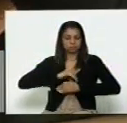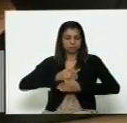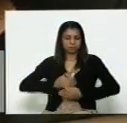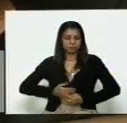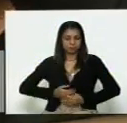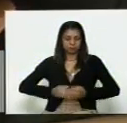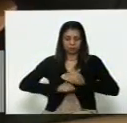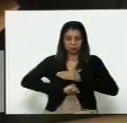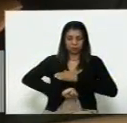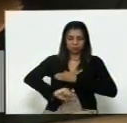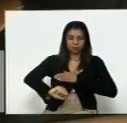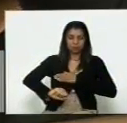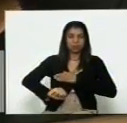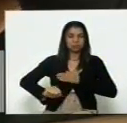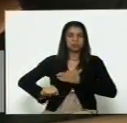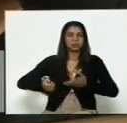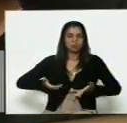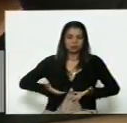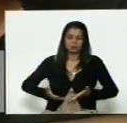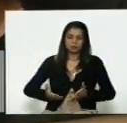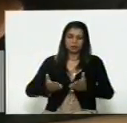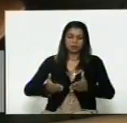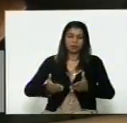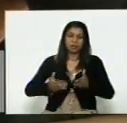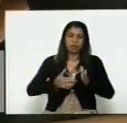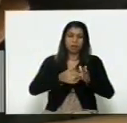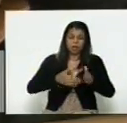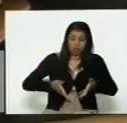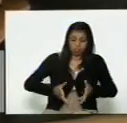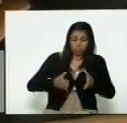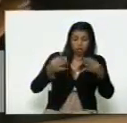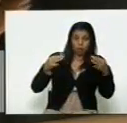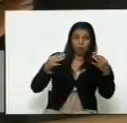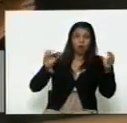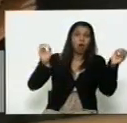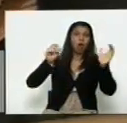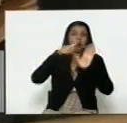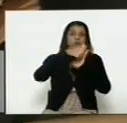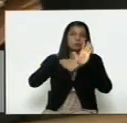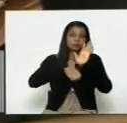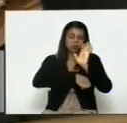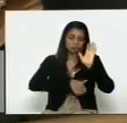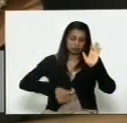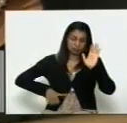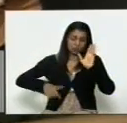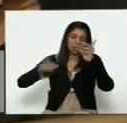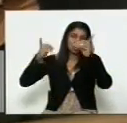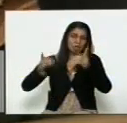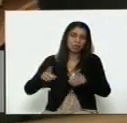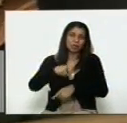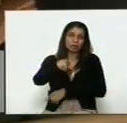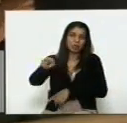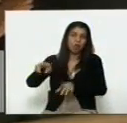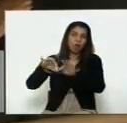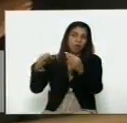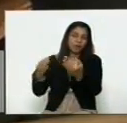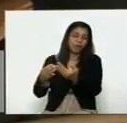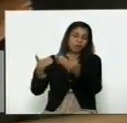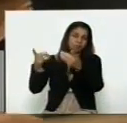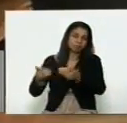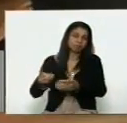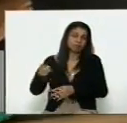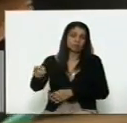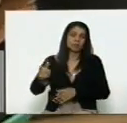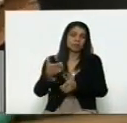de parto, parto vaginal y cesárea. Este derecho comprende, entre otras, a